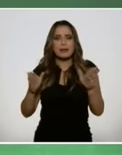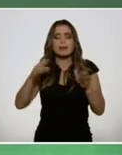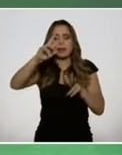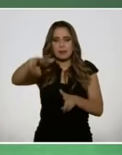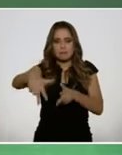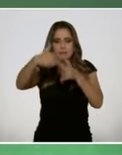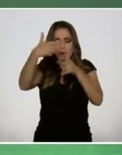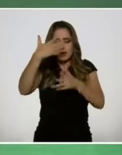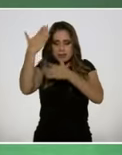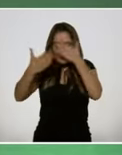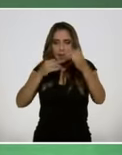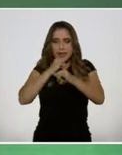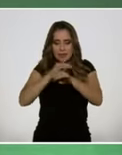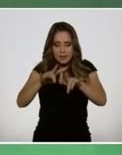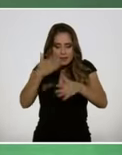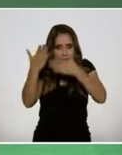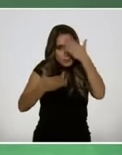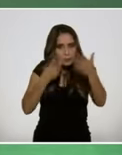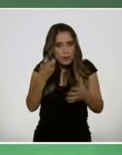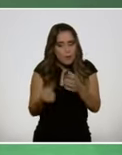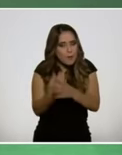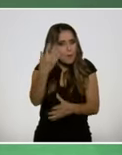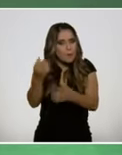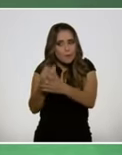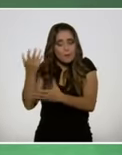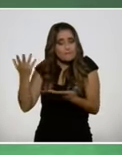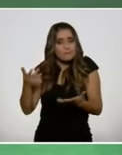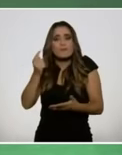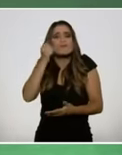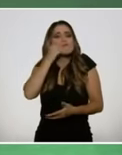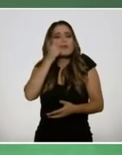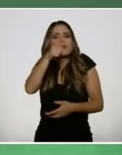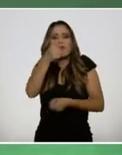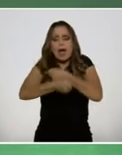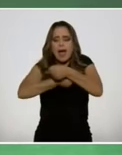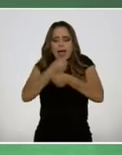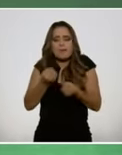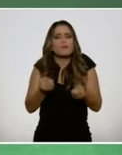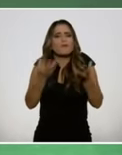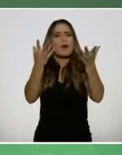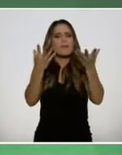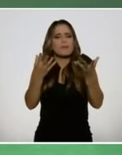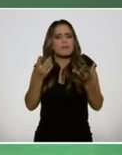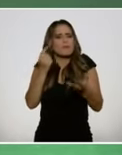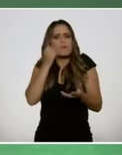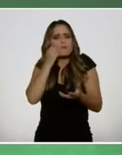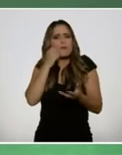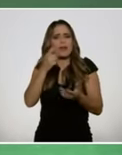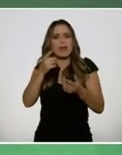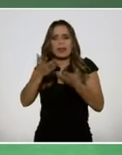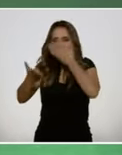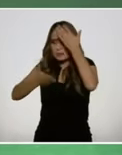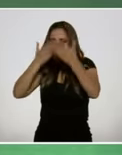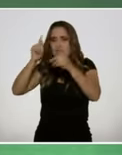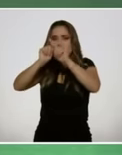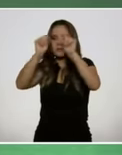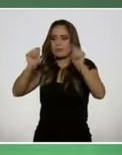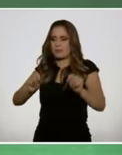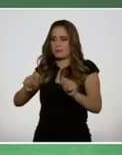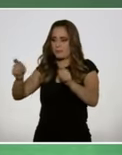de México, en donde nos han mostrado que no importa la edad para llegar a un título. Este año tuvimos